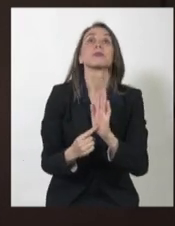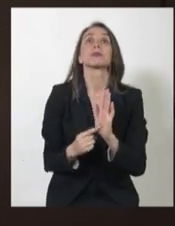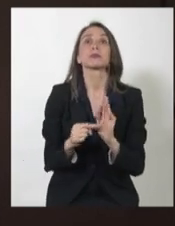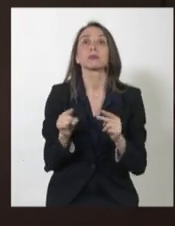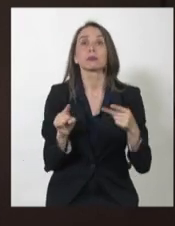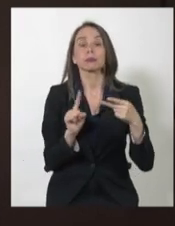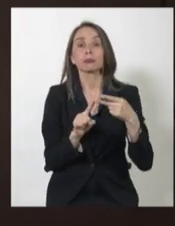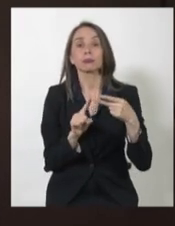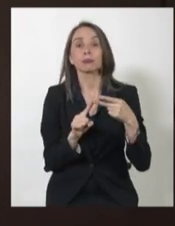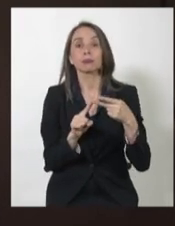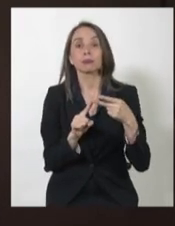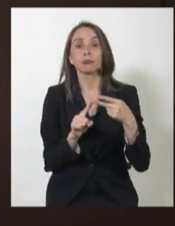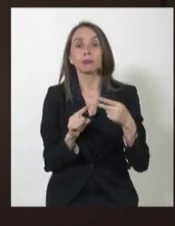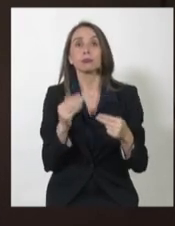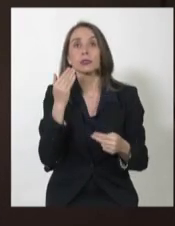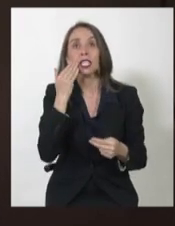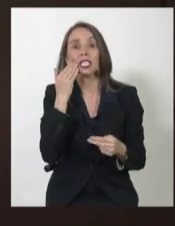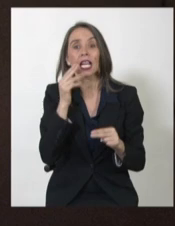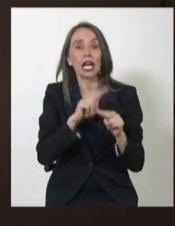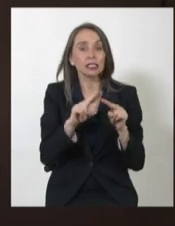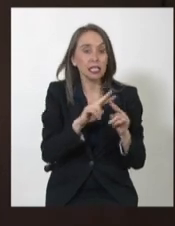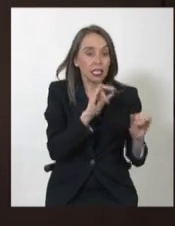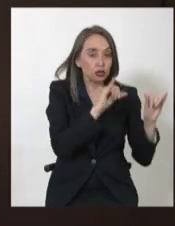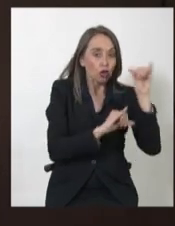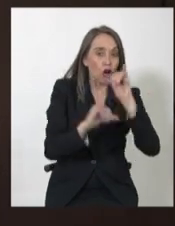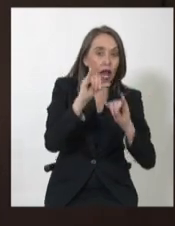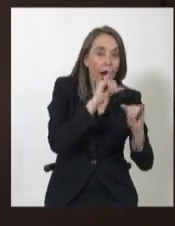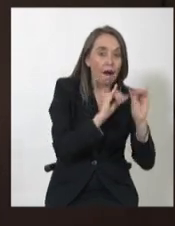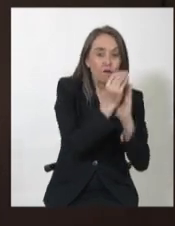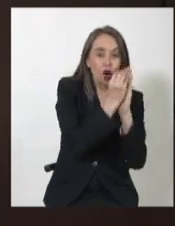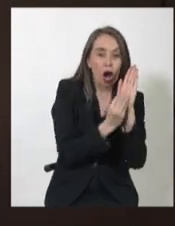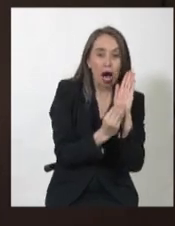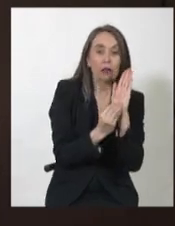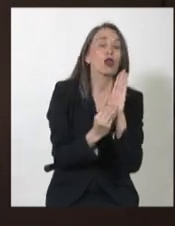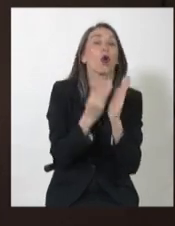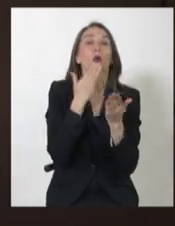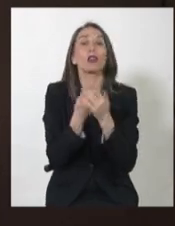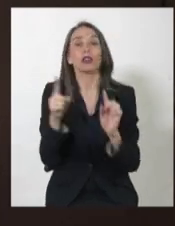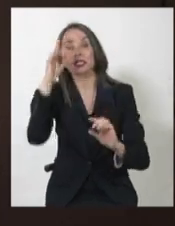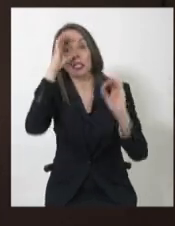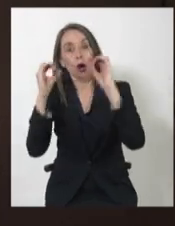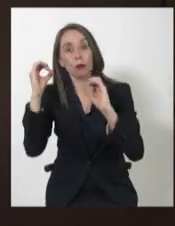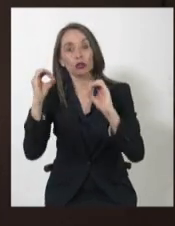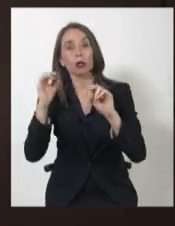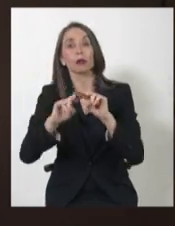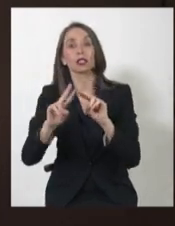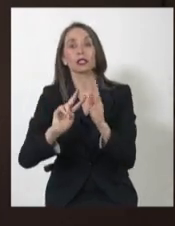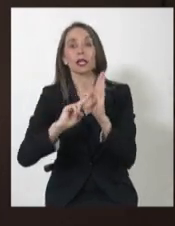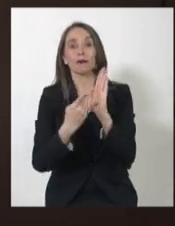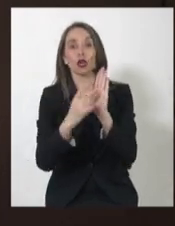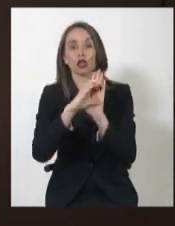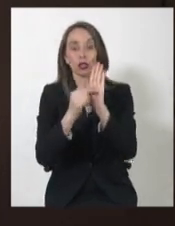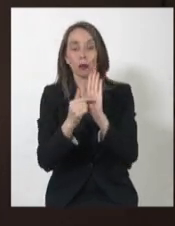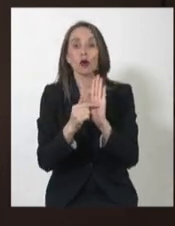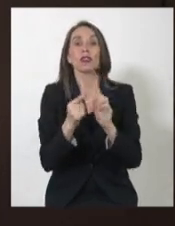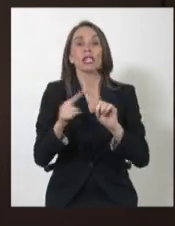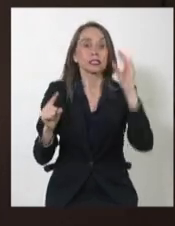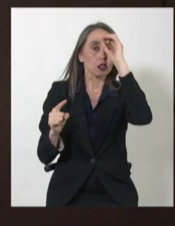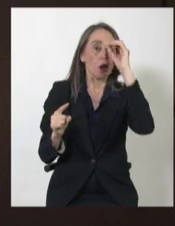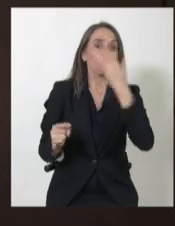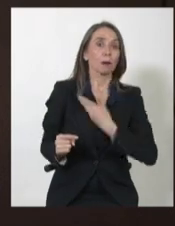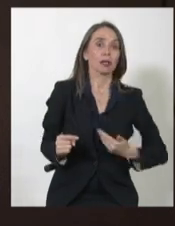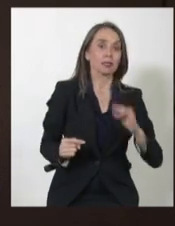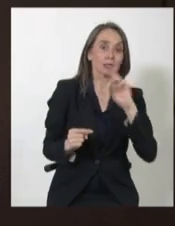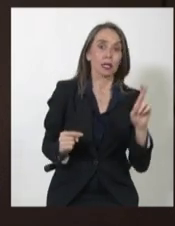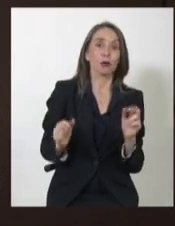caso de fórmula casi de laboratorio, que es cuando existe una discrepancia con motivo de una reforma constitucional entre el presidente de la República